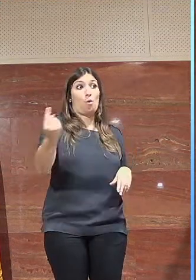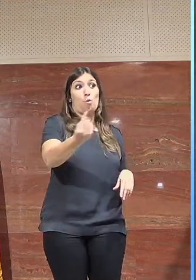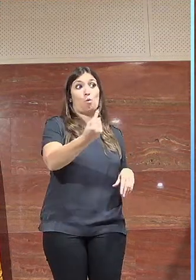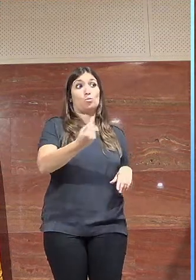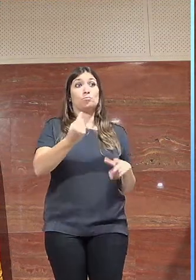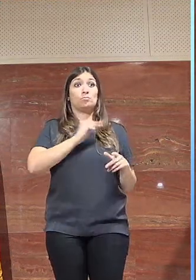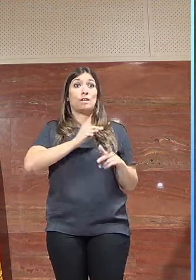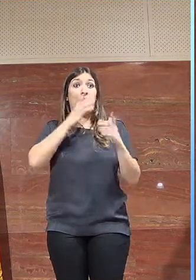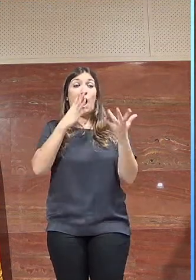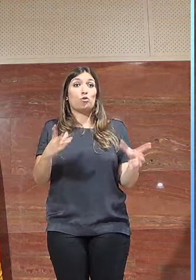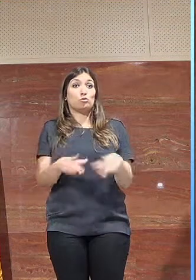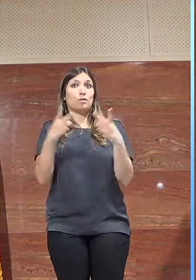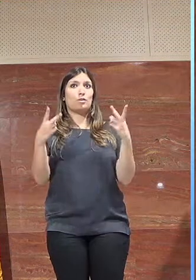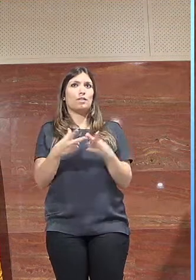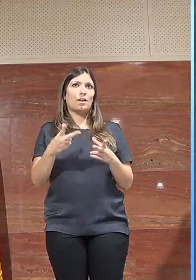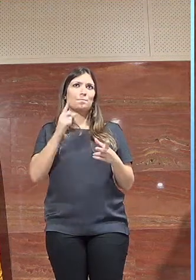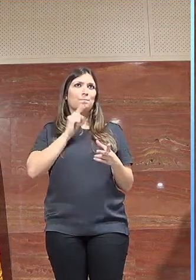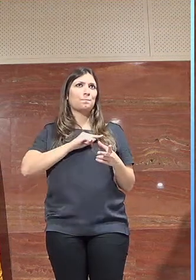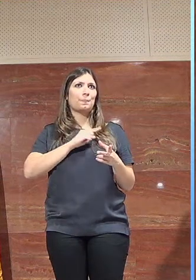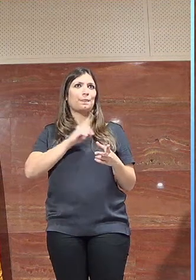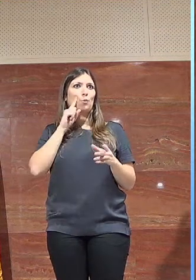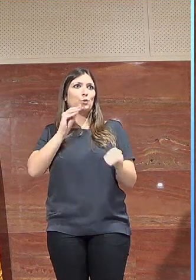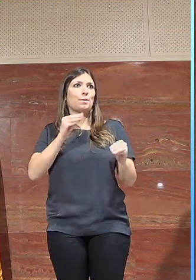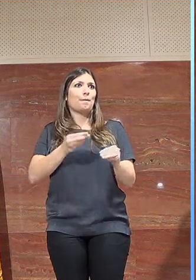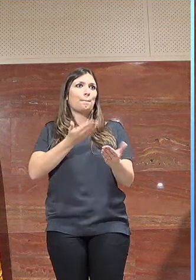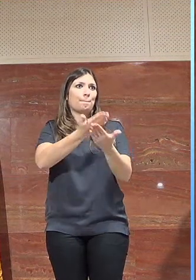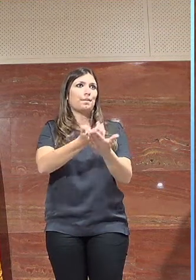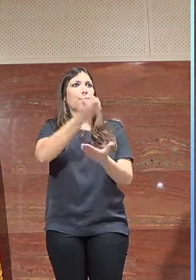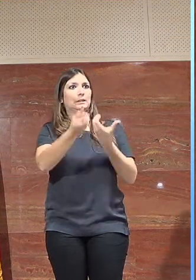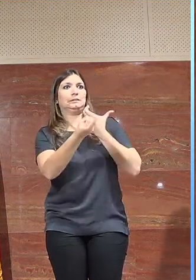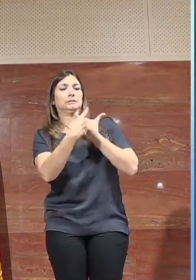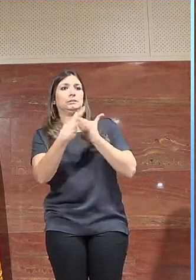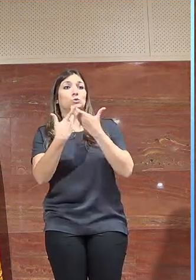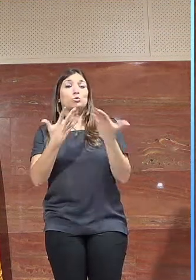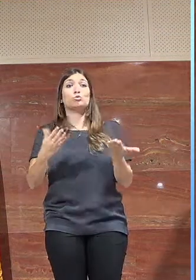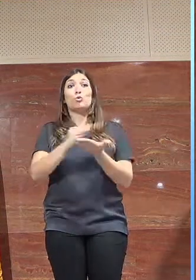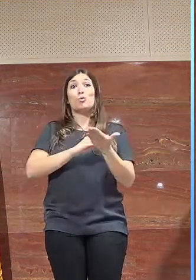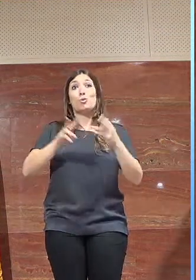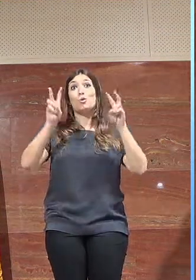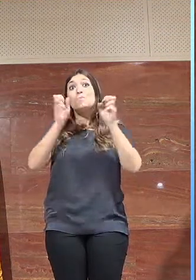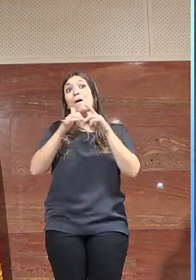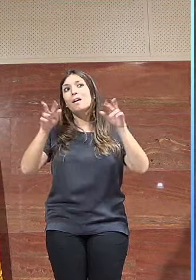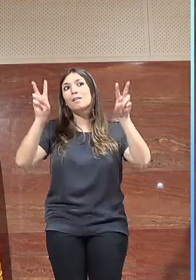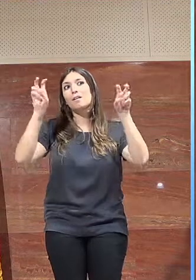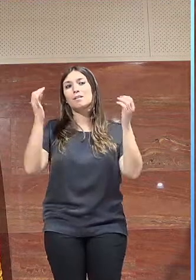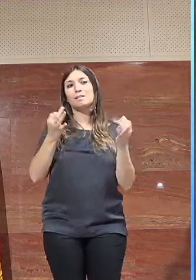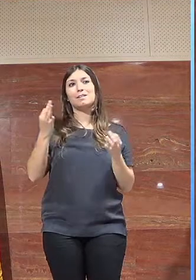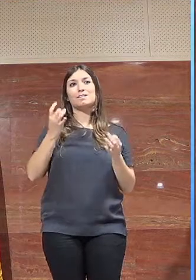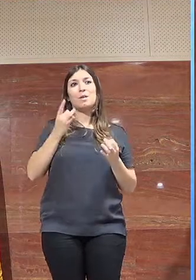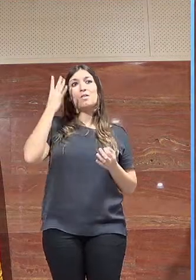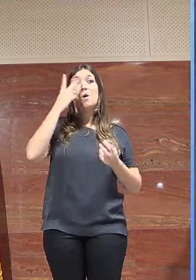ahora la sociedad pues, nos pide que participemos un poquito más, ¿no? Con lo cual la solución mágica sería la idea esta